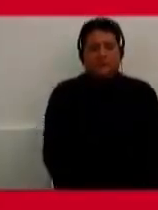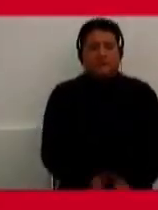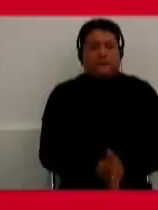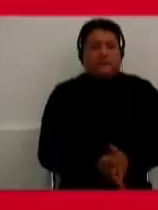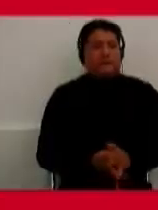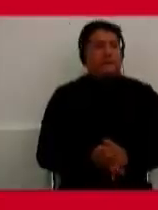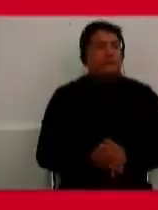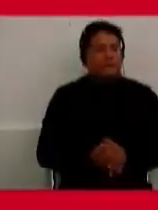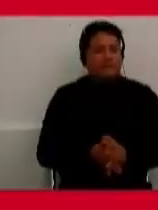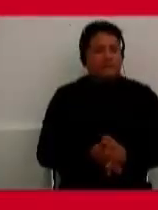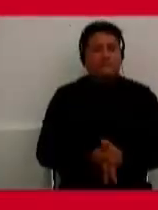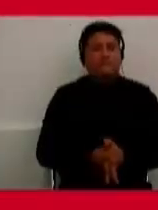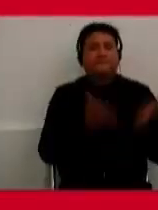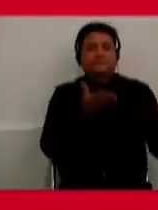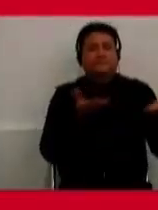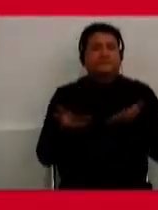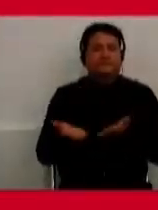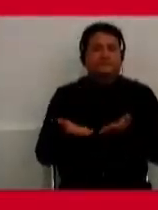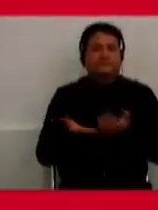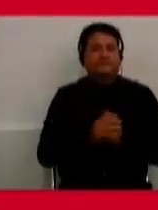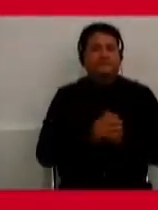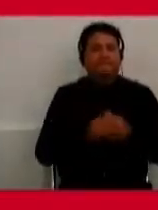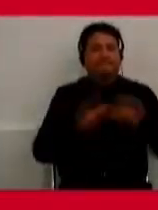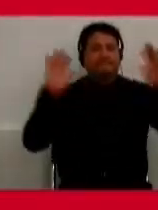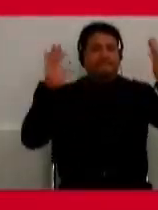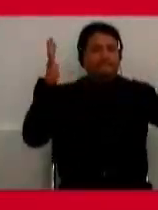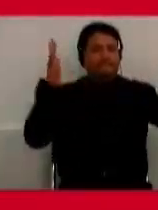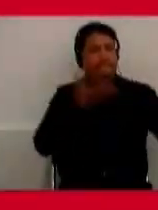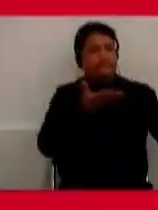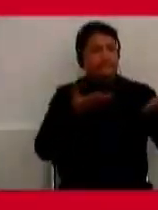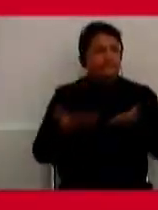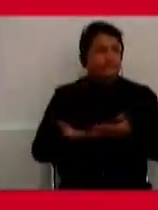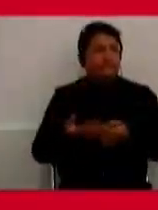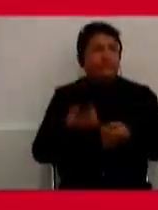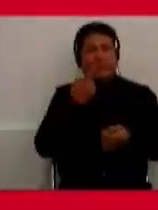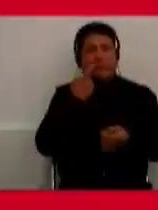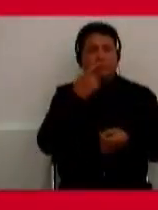Volcan. Adelante. Un aplauso.